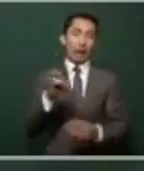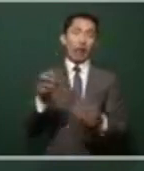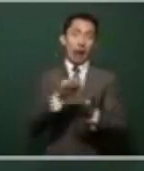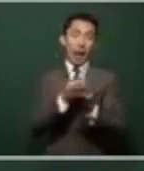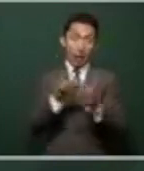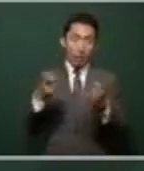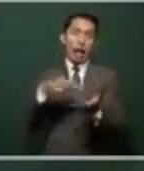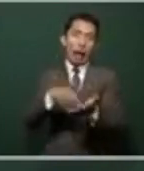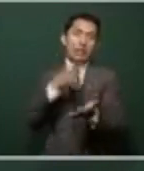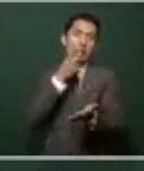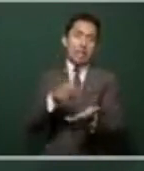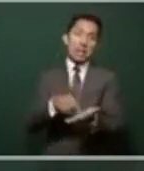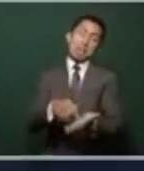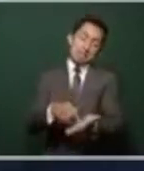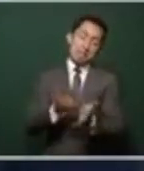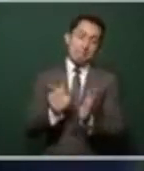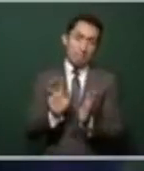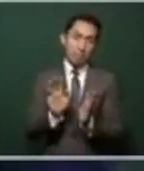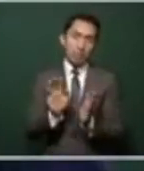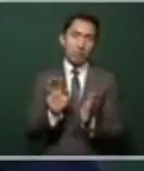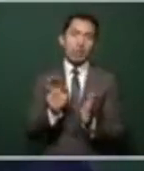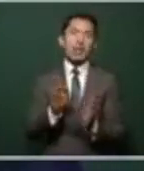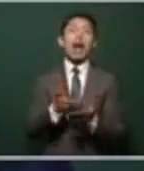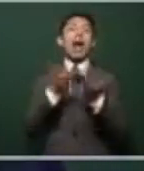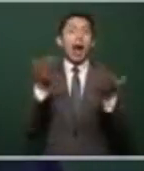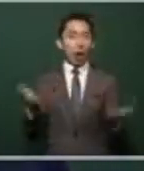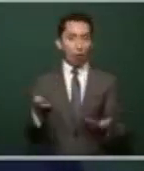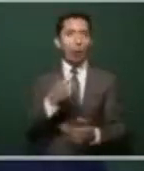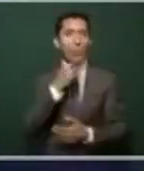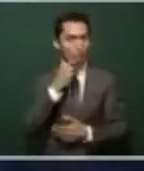no. Ahora se reabre el MESHE